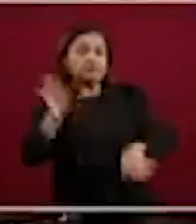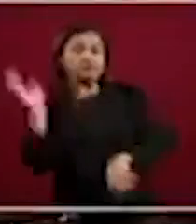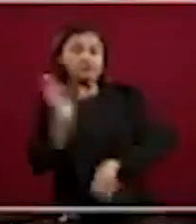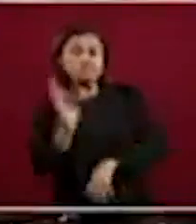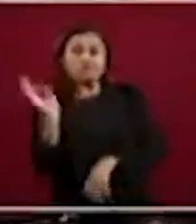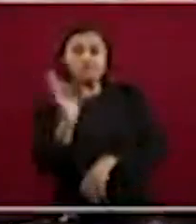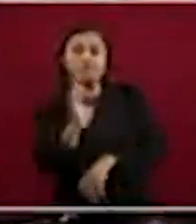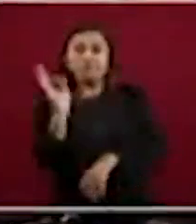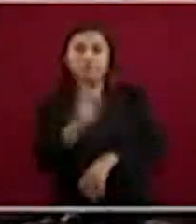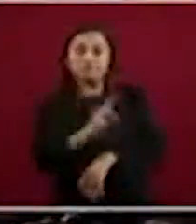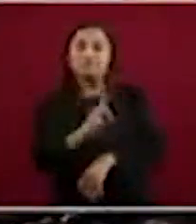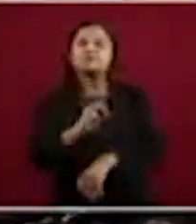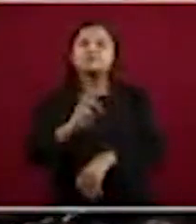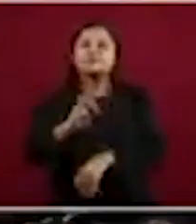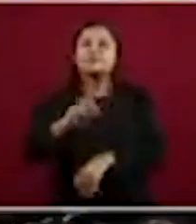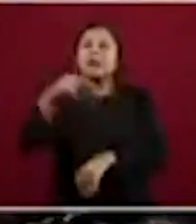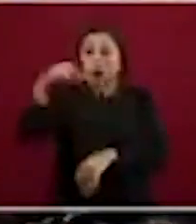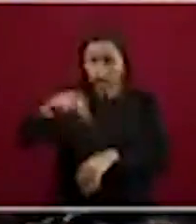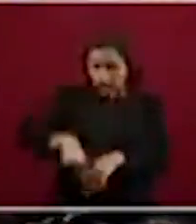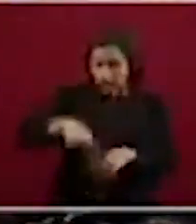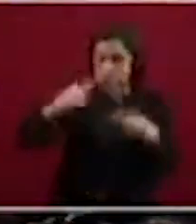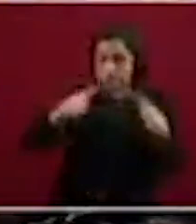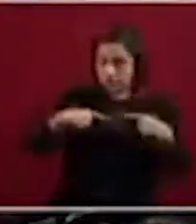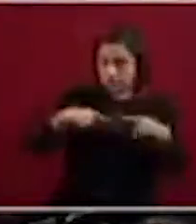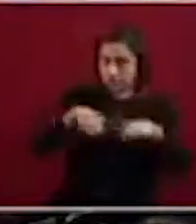nacionales e internacionales.